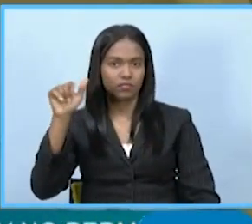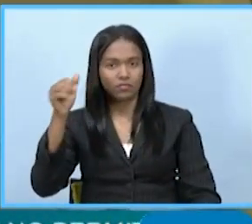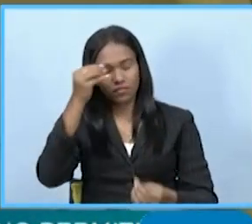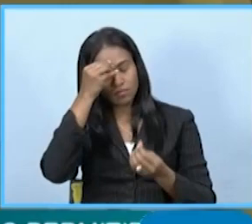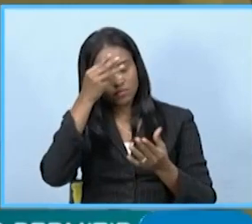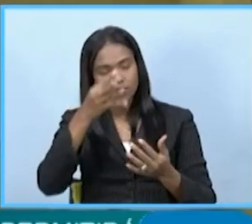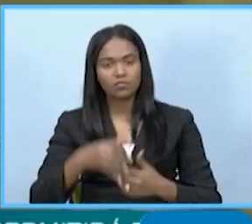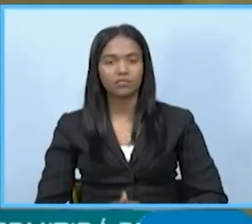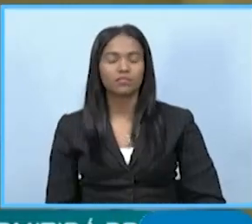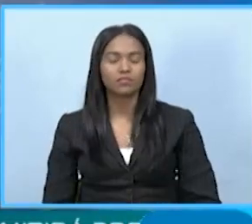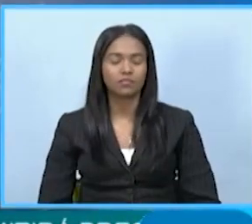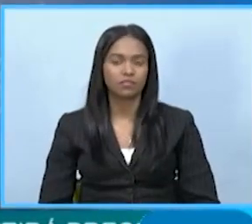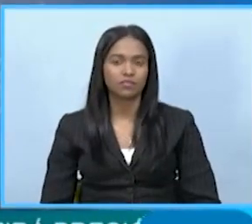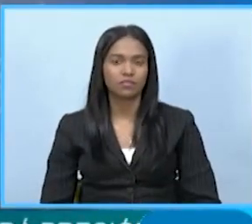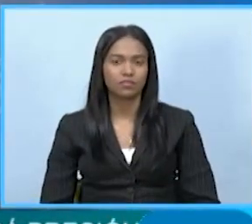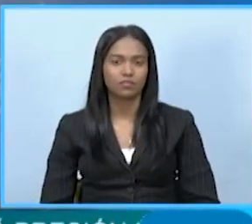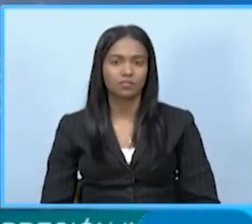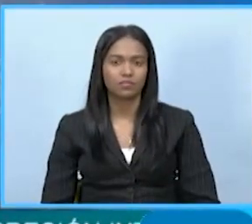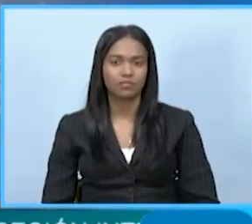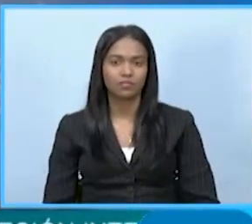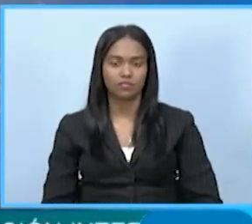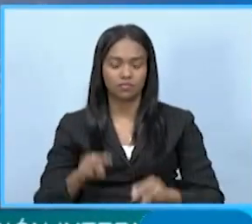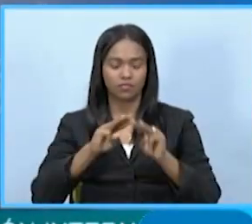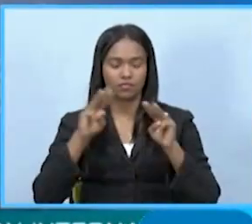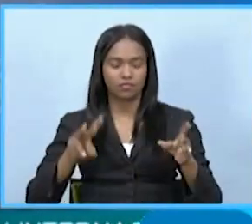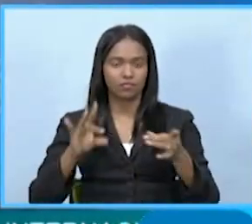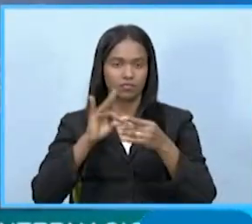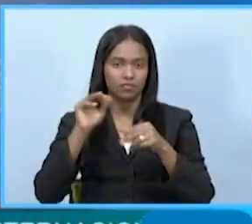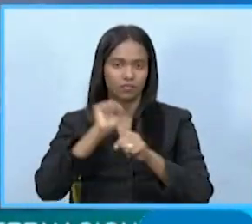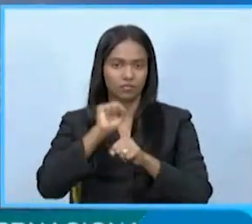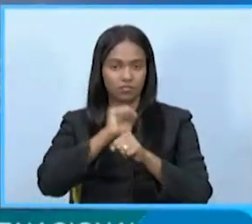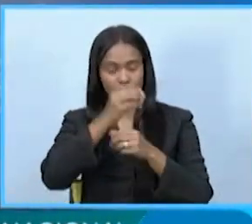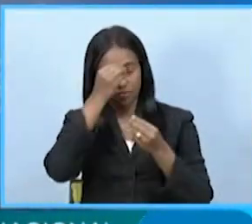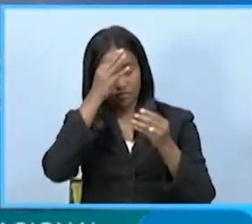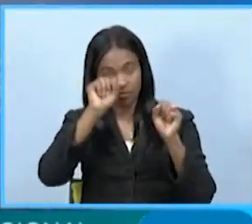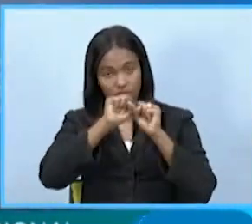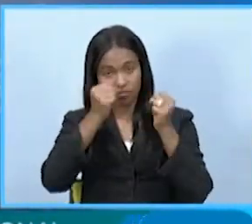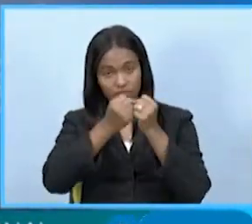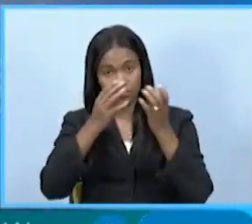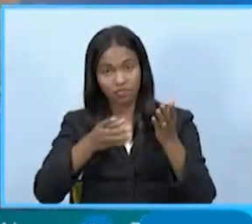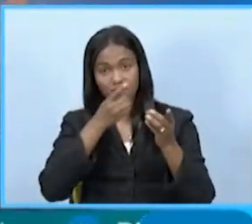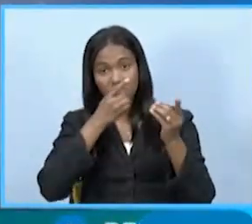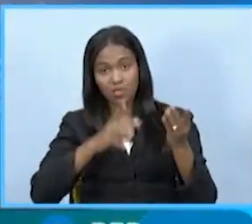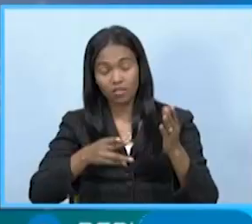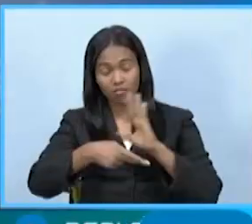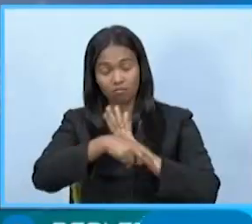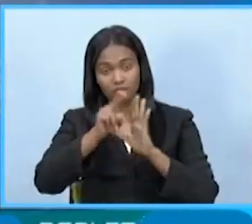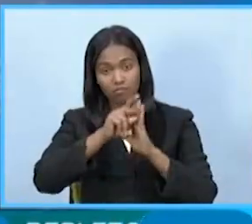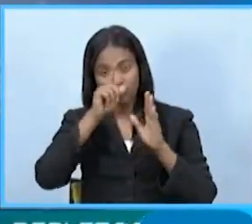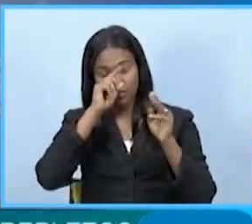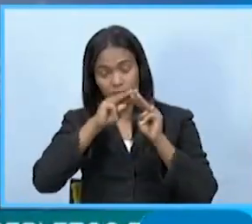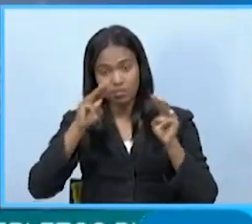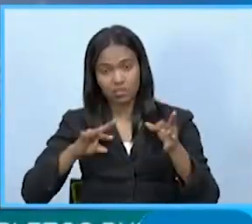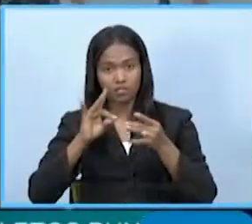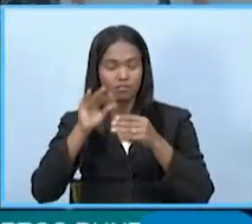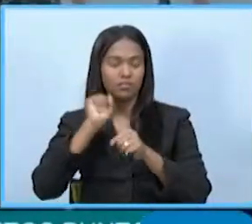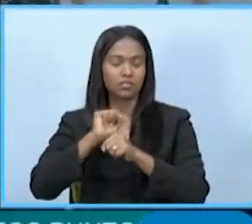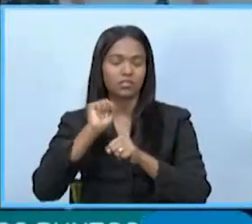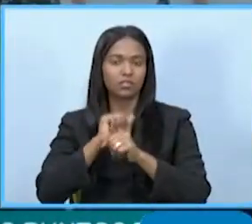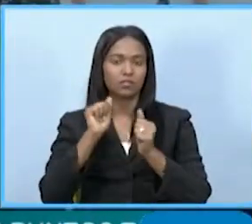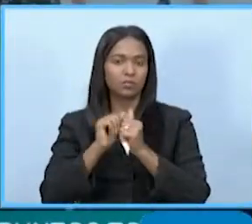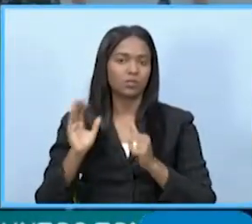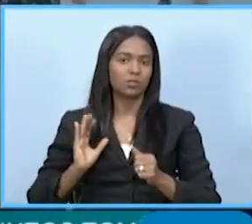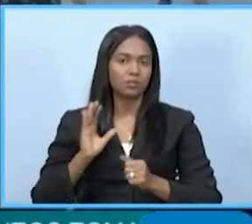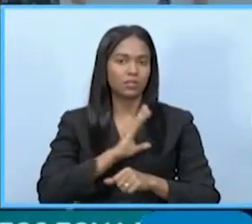Central de Noticias. Señores, el Ministerio de Trabajo aclara a la sociedad dominicana que las resoluciones del Ministerio de Trabajo y del